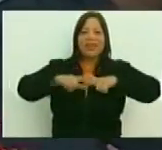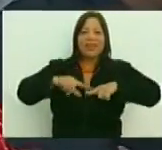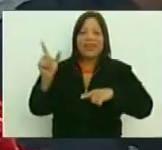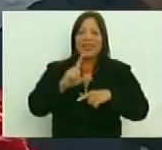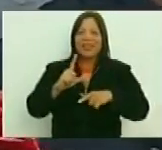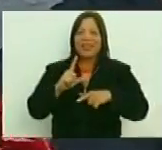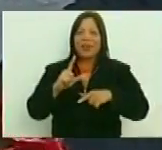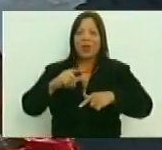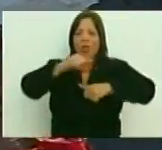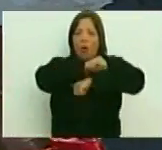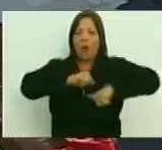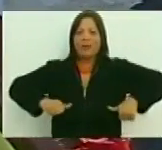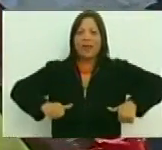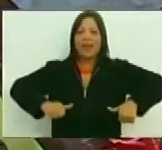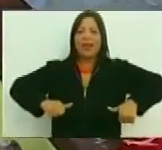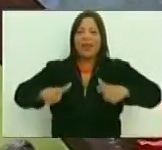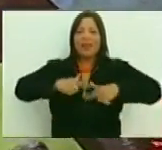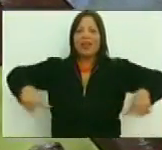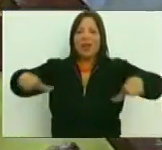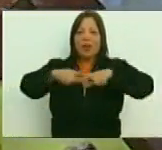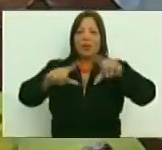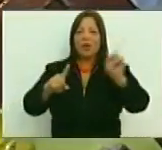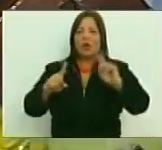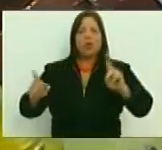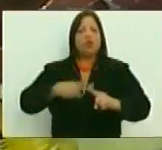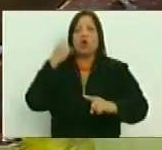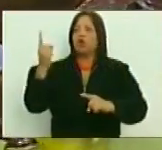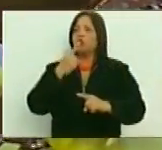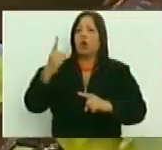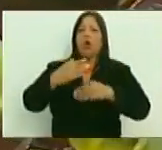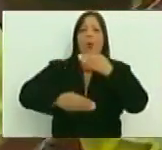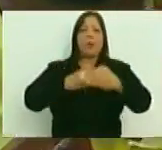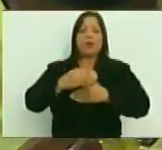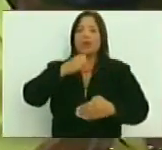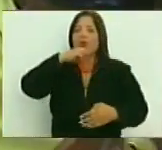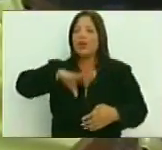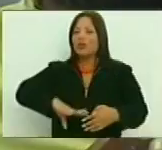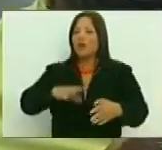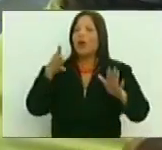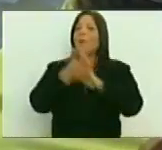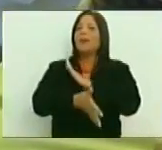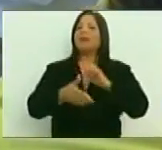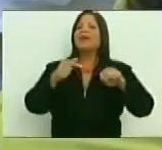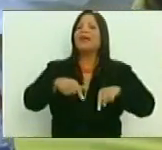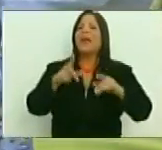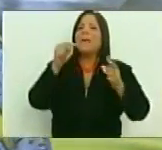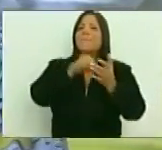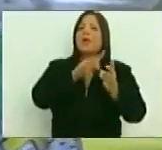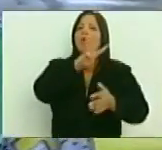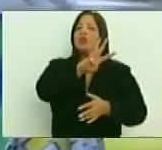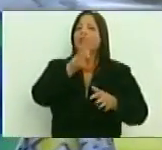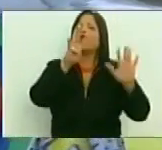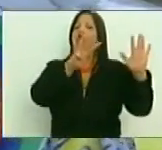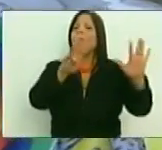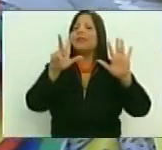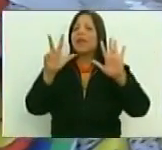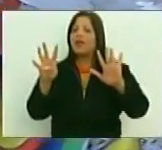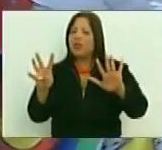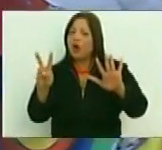los hechos ocurridos en los cuarteles y en los palacios. No solo valía para el proceso histórico lo ocurrido a partir de